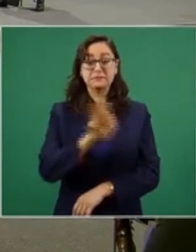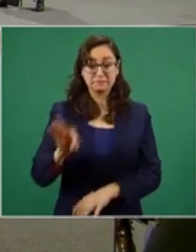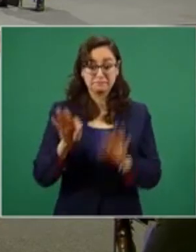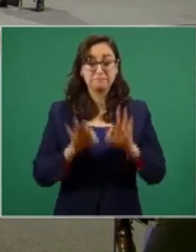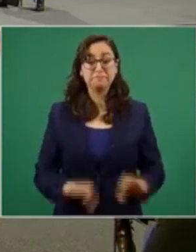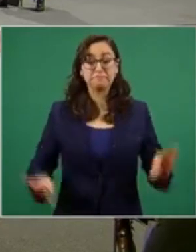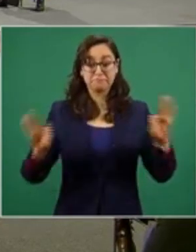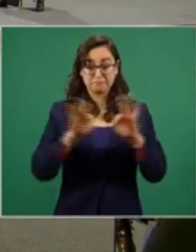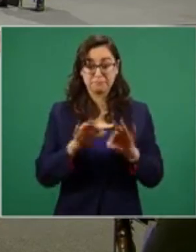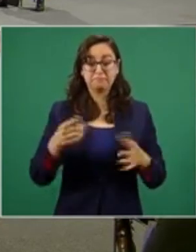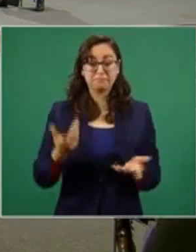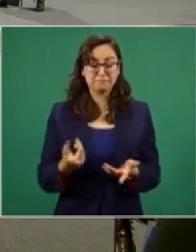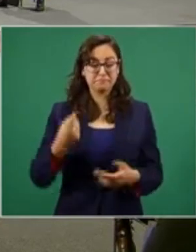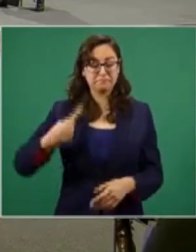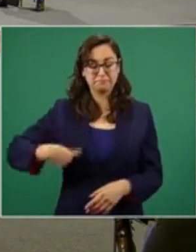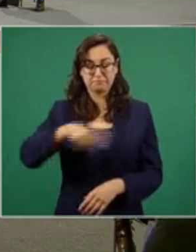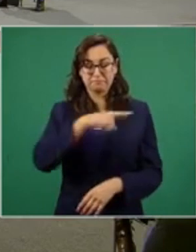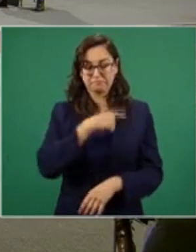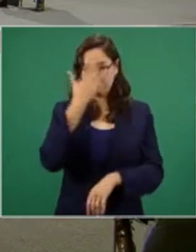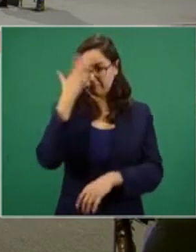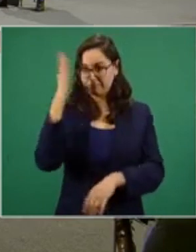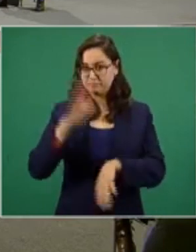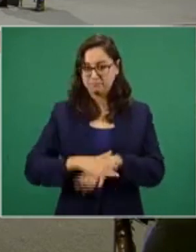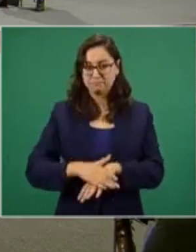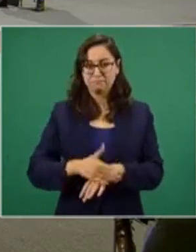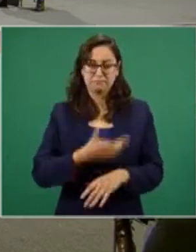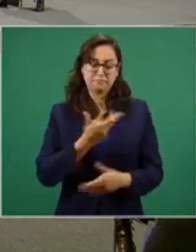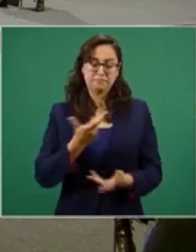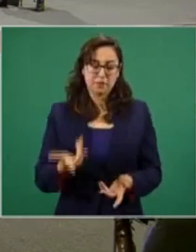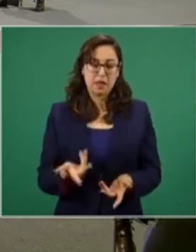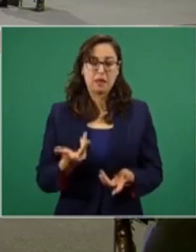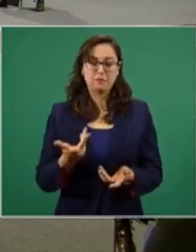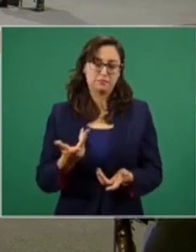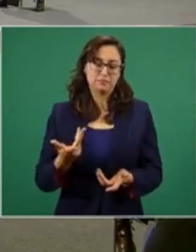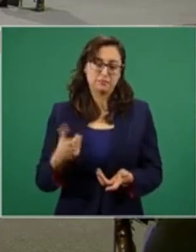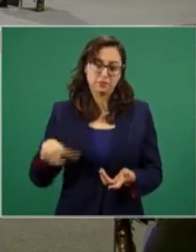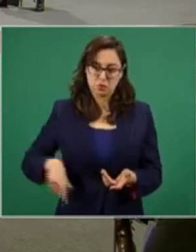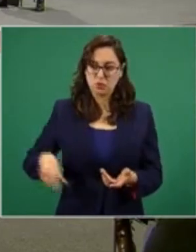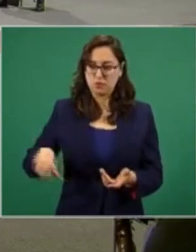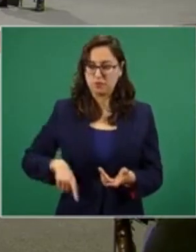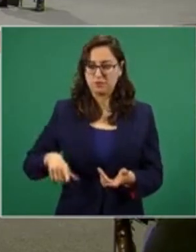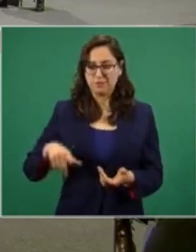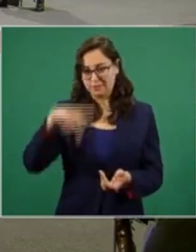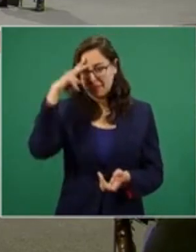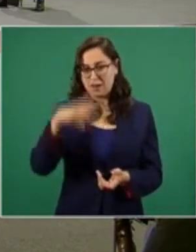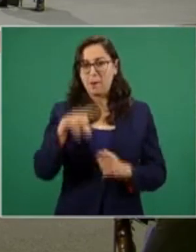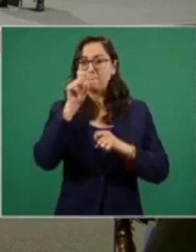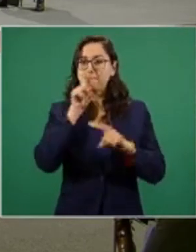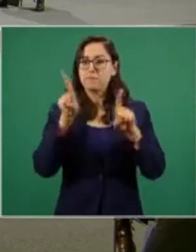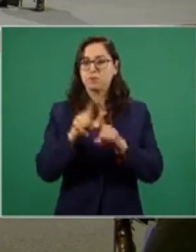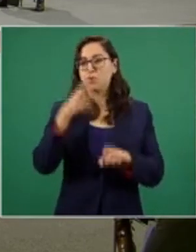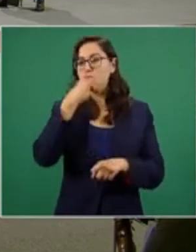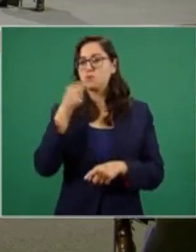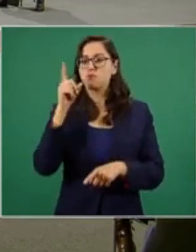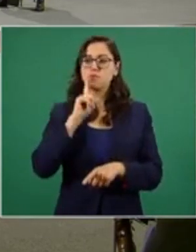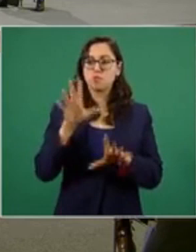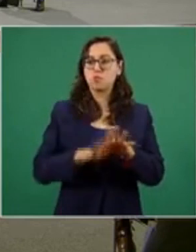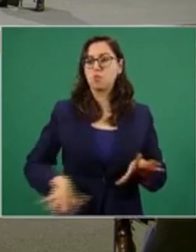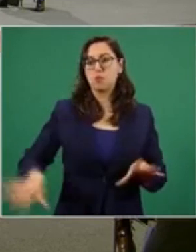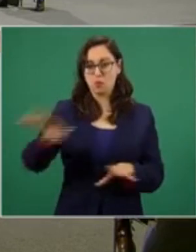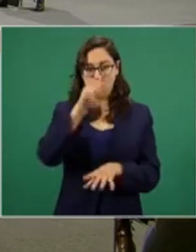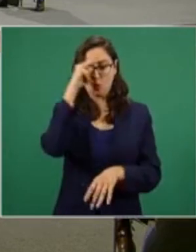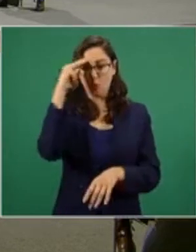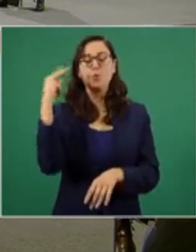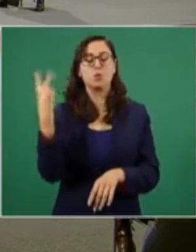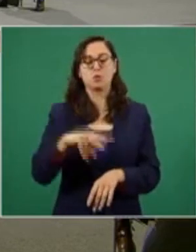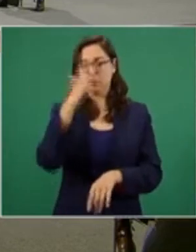canciller mexicano Marcelo Ebrard Casaubón fue el encargado de recibir este embarque en el Aeropuerto Internacional de la Ciudad de México, al que se suma otro que